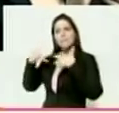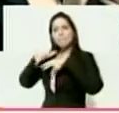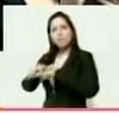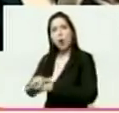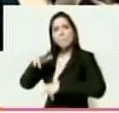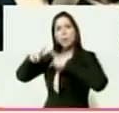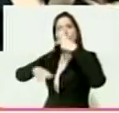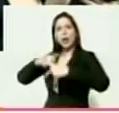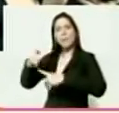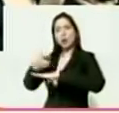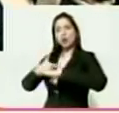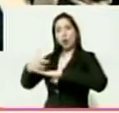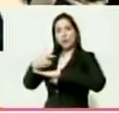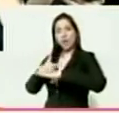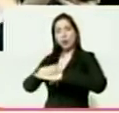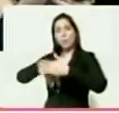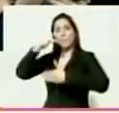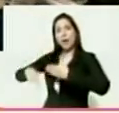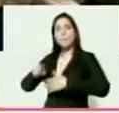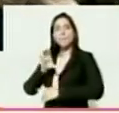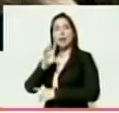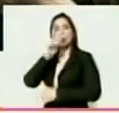de gobierno, en el Plan de la Patria